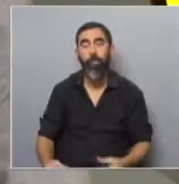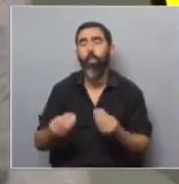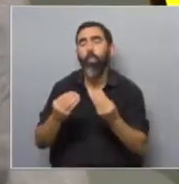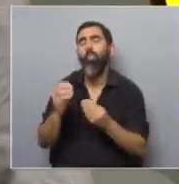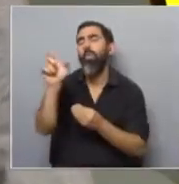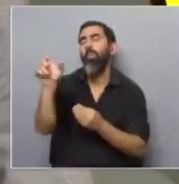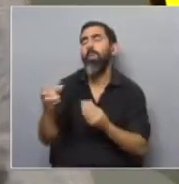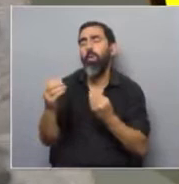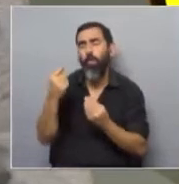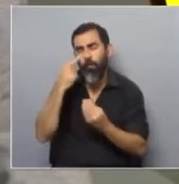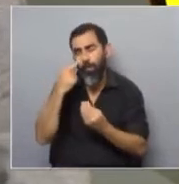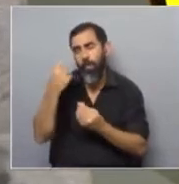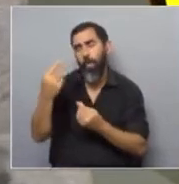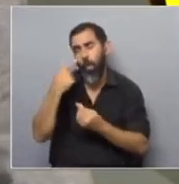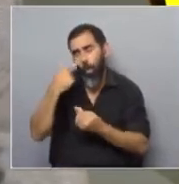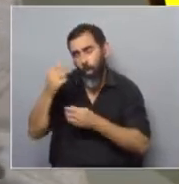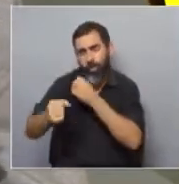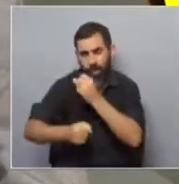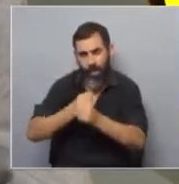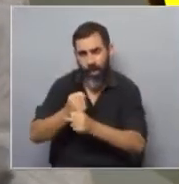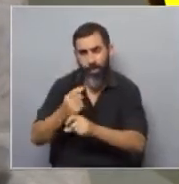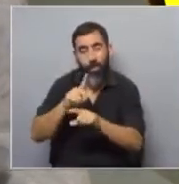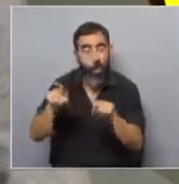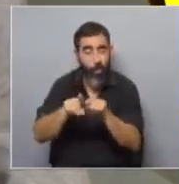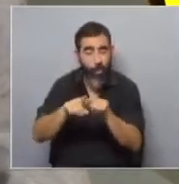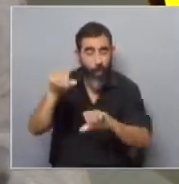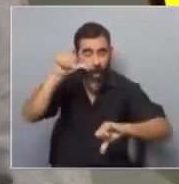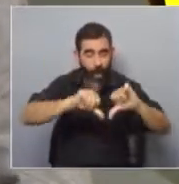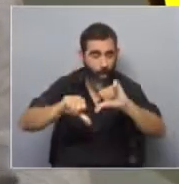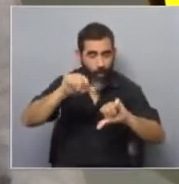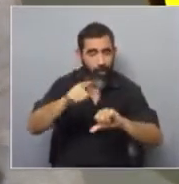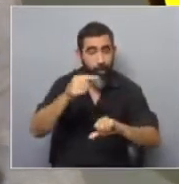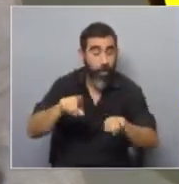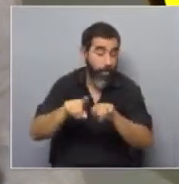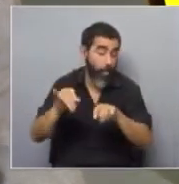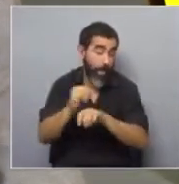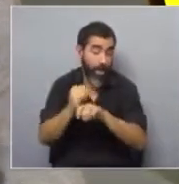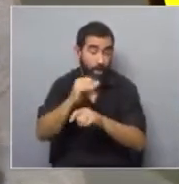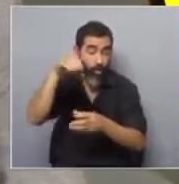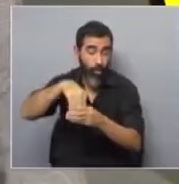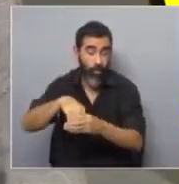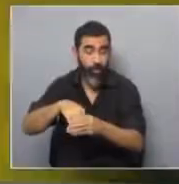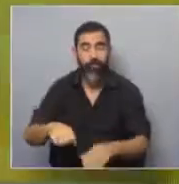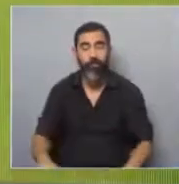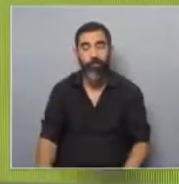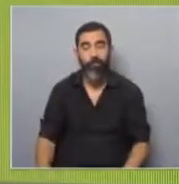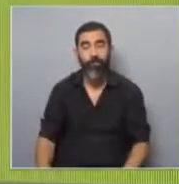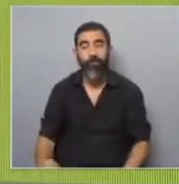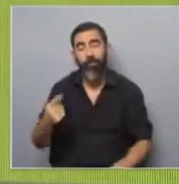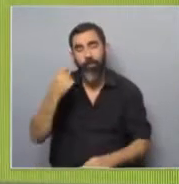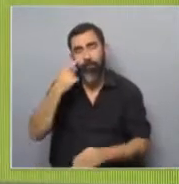Clemente Estable? Usted convivió unos cuantos años con él, si bien no estaban en el mismo laboratorio, estaban en el instituto. Sí,